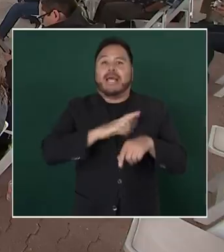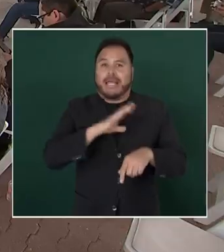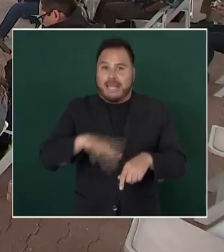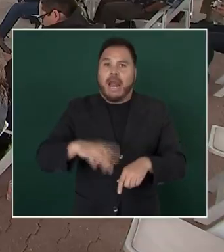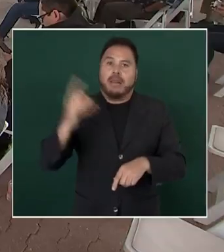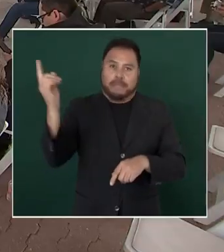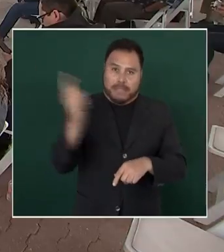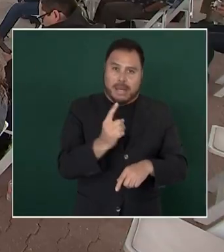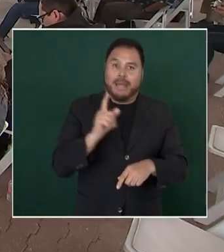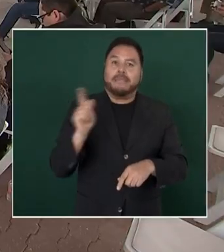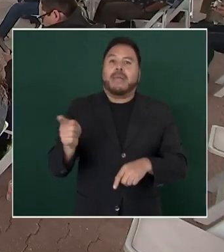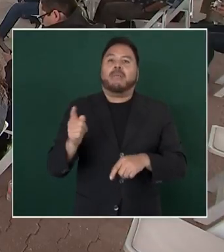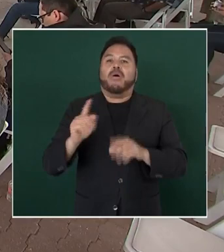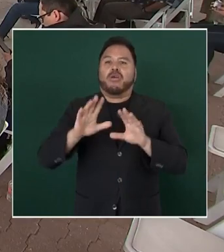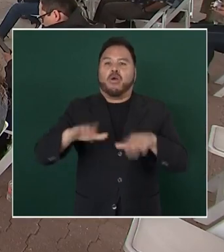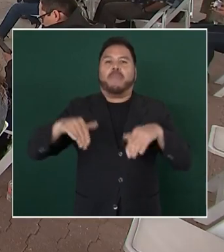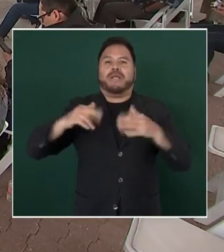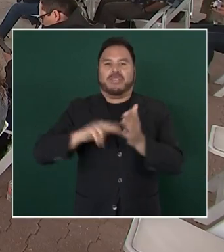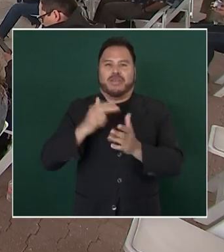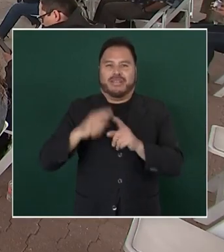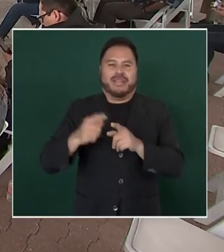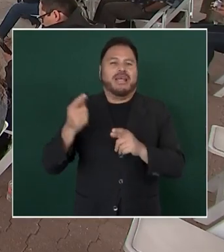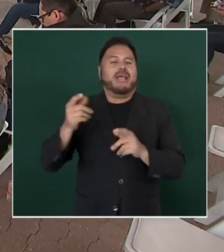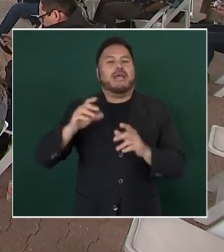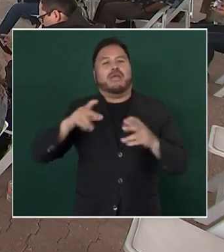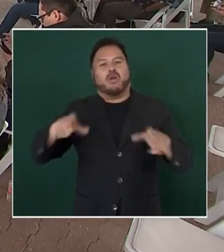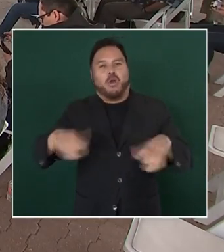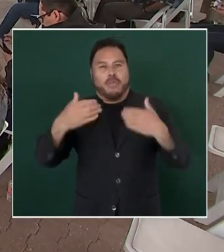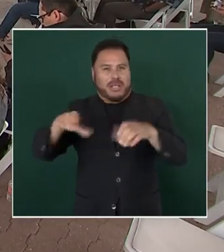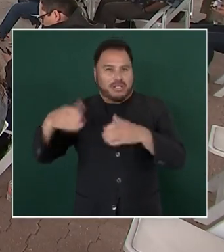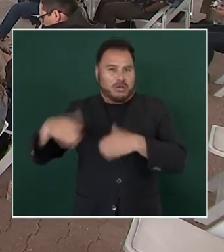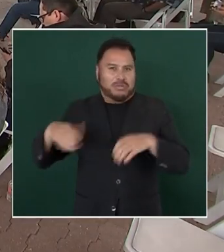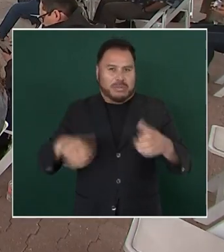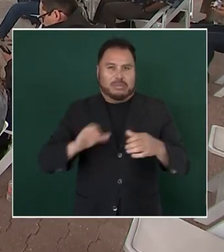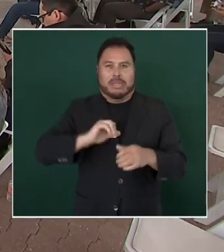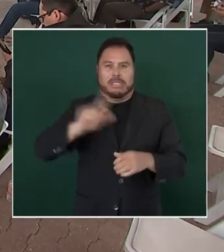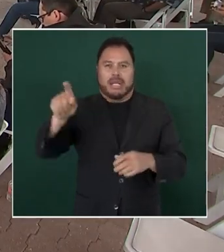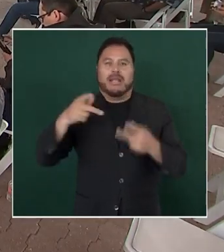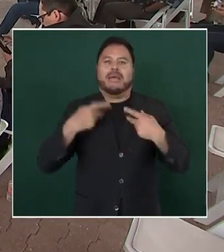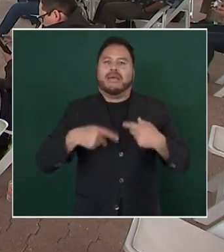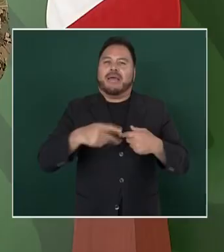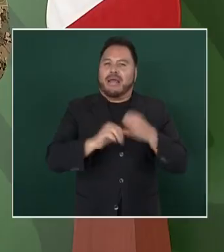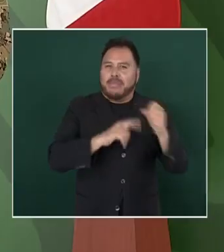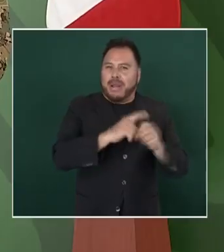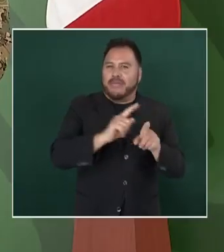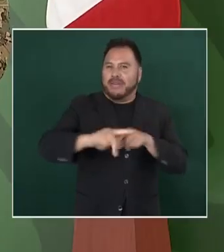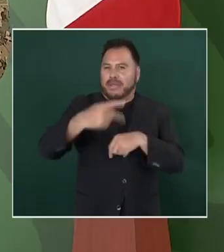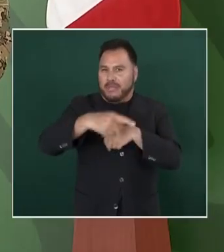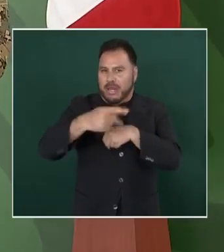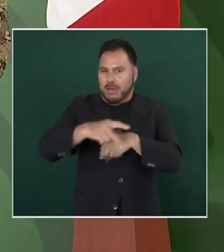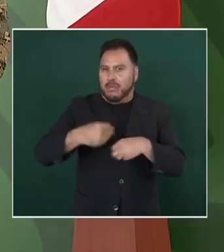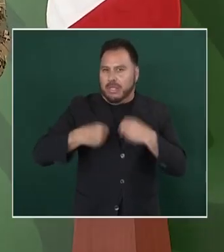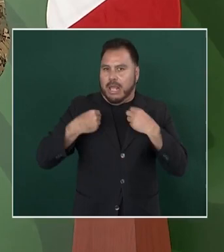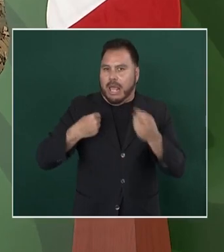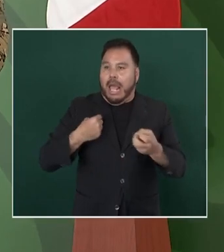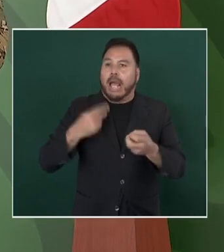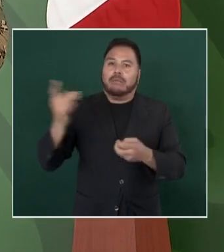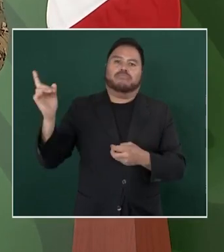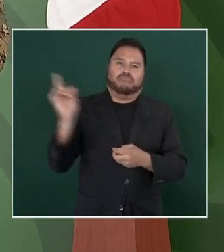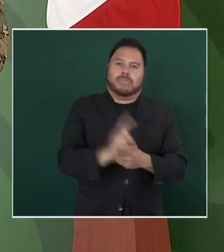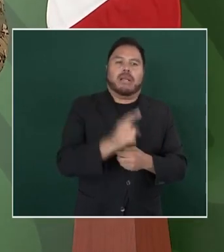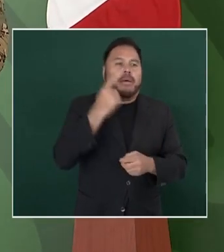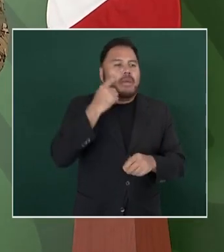la Convención sobre el Comercio Internacional de Especies Amenazadas de Fauna y Flora, y están haciendo su